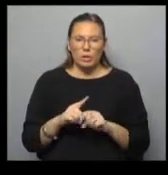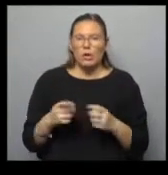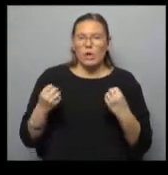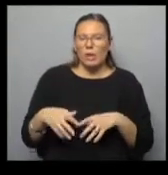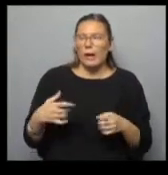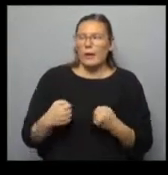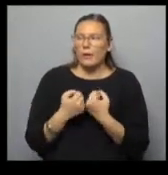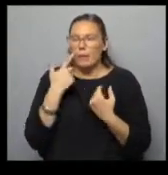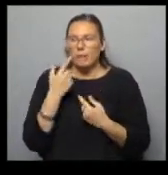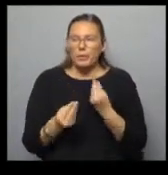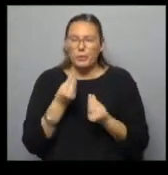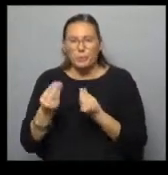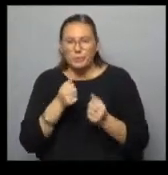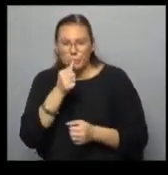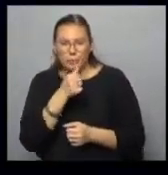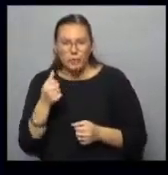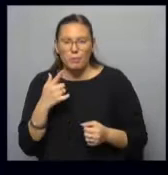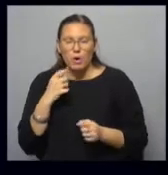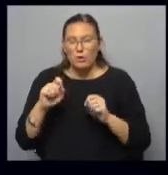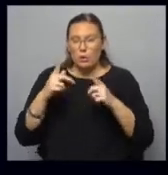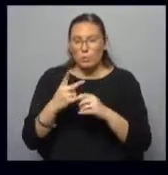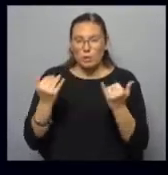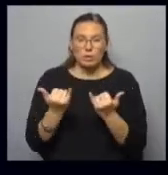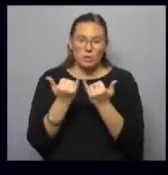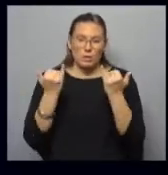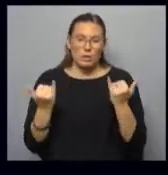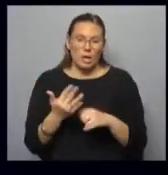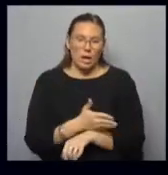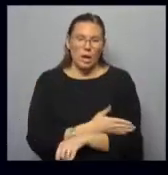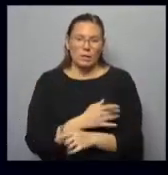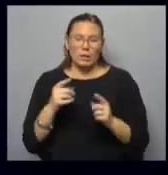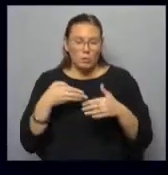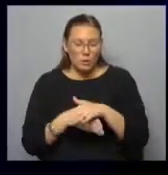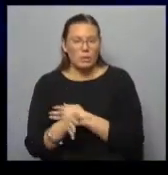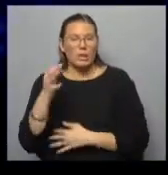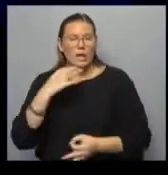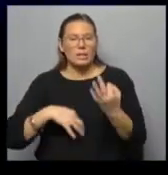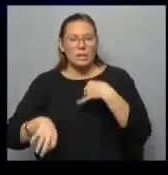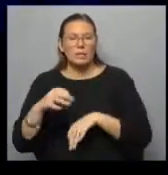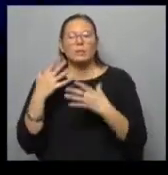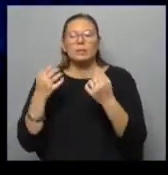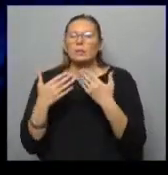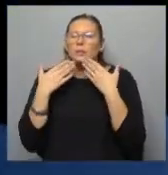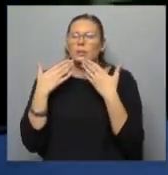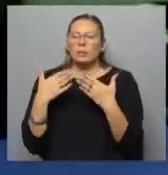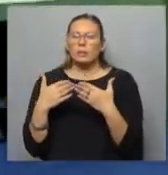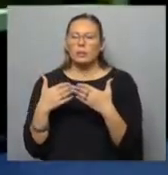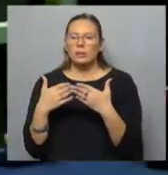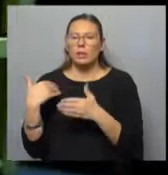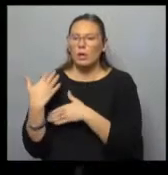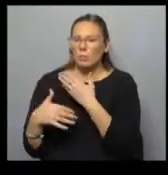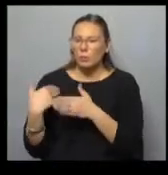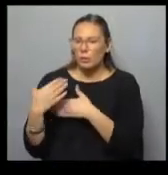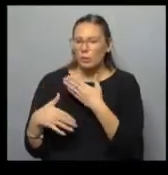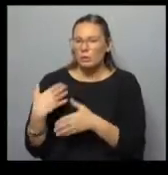al azar ni encontrarse con una sorpresa 2 días antes de estrenar cuando uno entra al teatro. Quiero preguntarte sobre el proceso